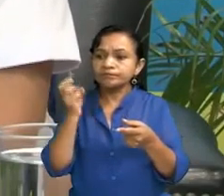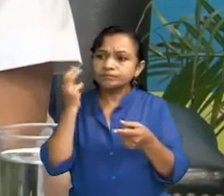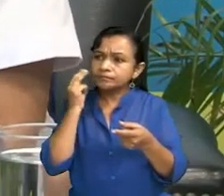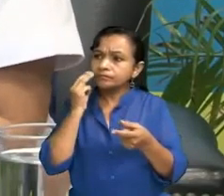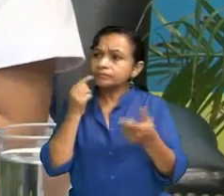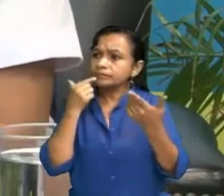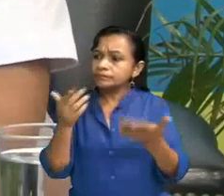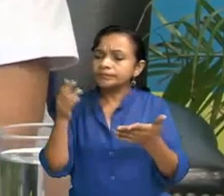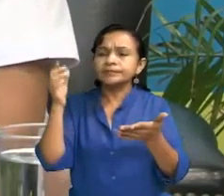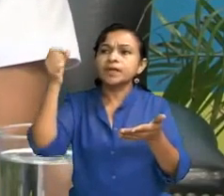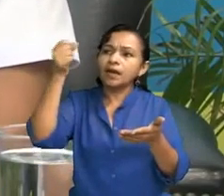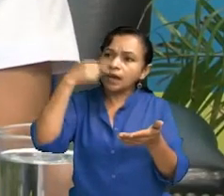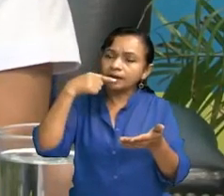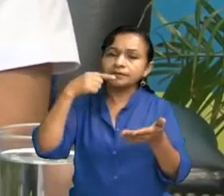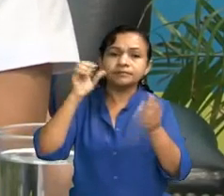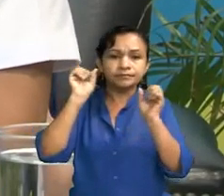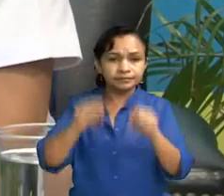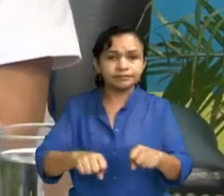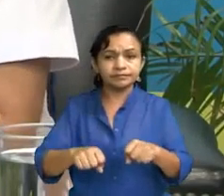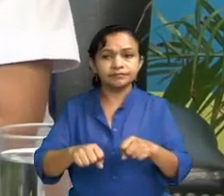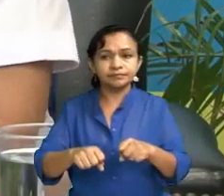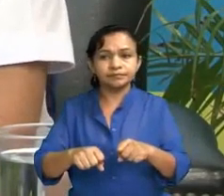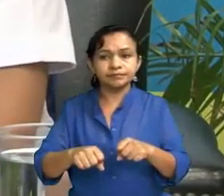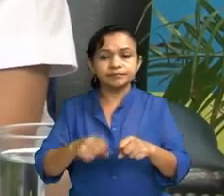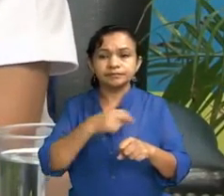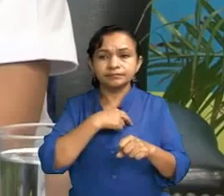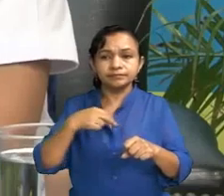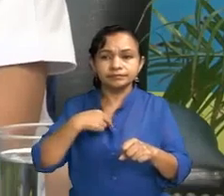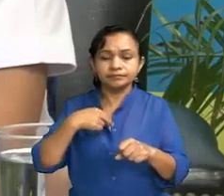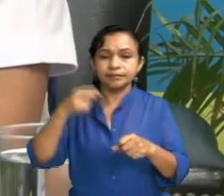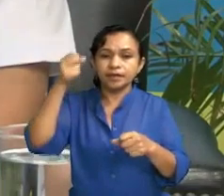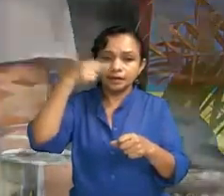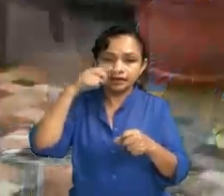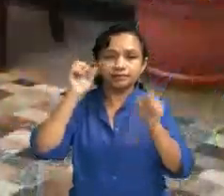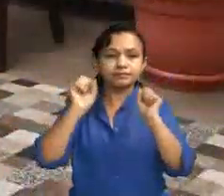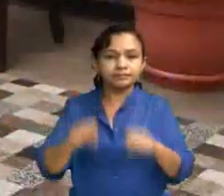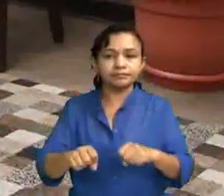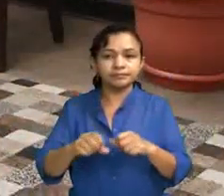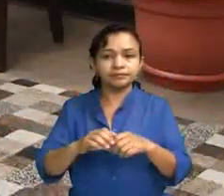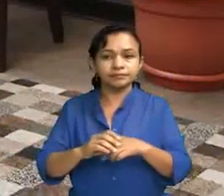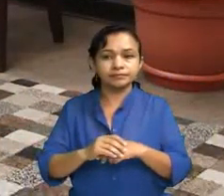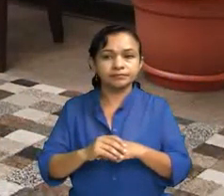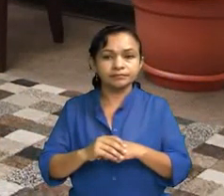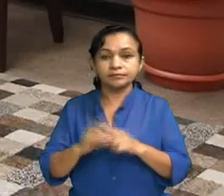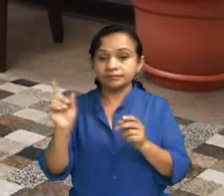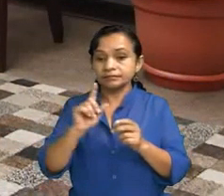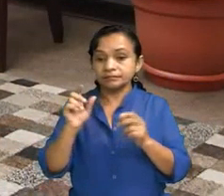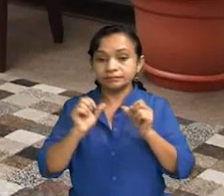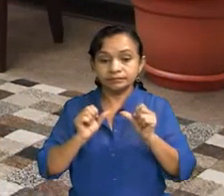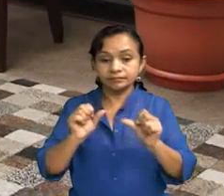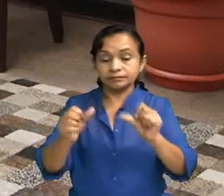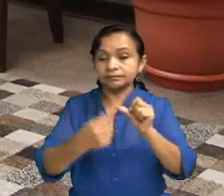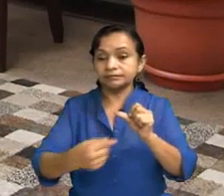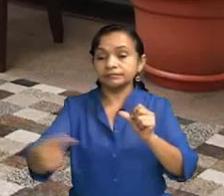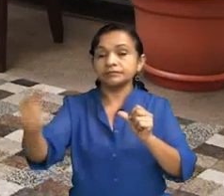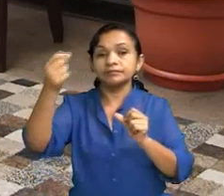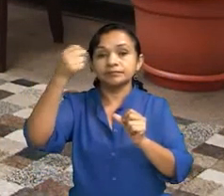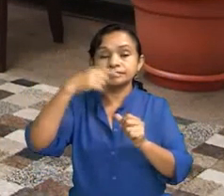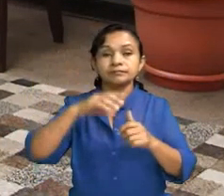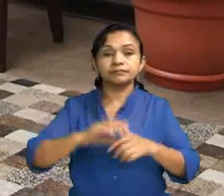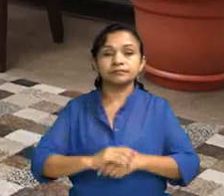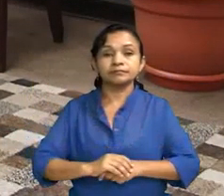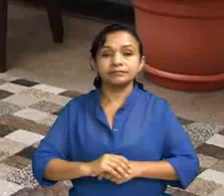madre para poder aplicarle la vacuna y se la aplicamos ahí nomás, para no, para que ese niño no se nos vaya descubierto.